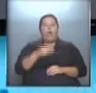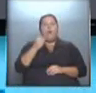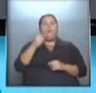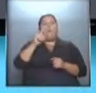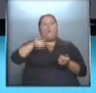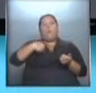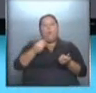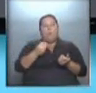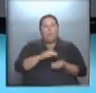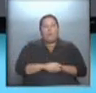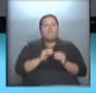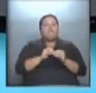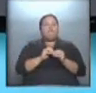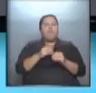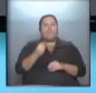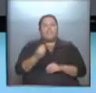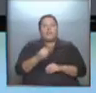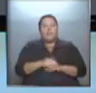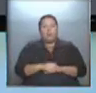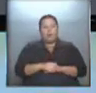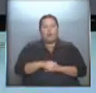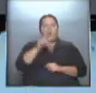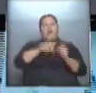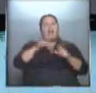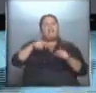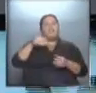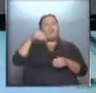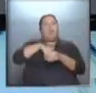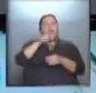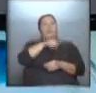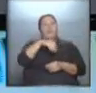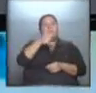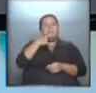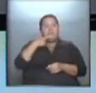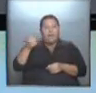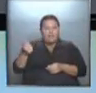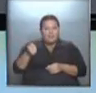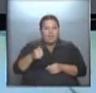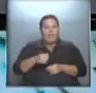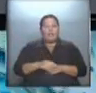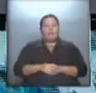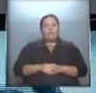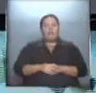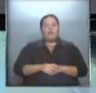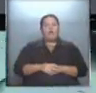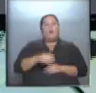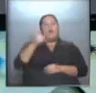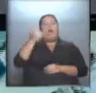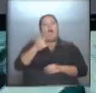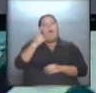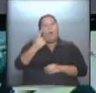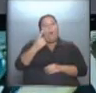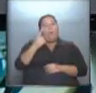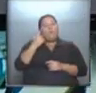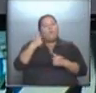las razones de, por ejemplo, los razones y motivaciones de los votantes de Massa, porque hubo una caracterización